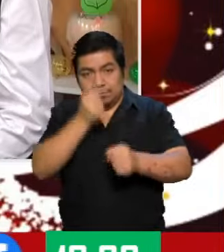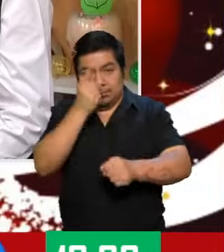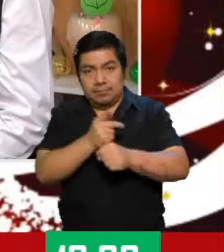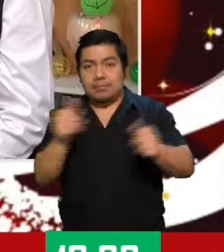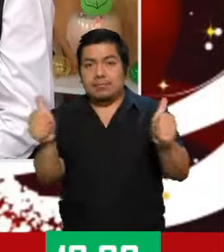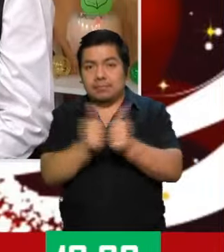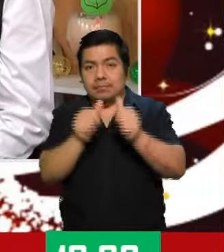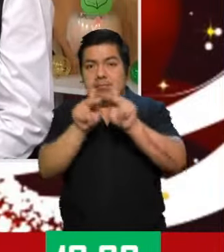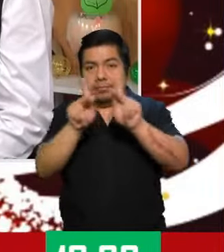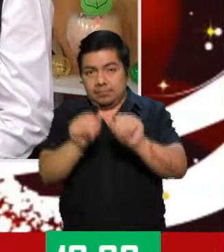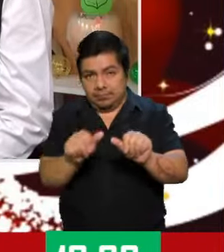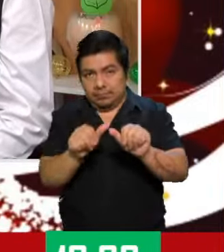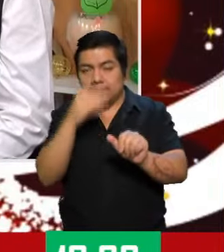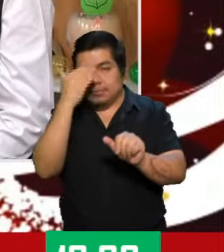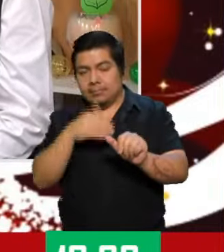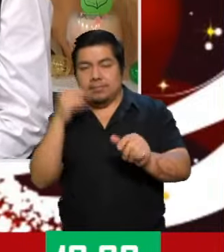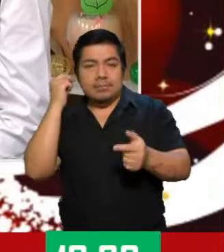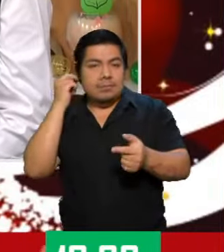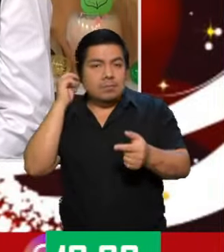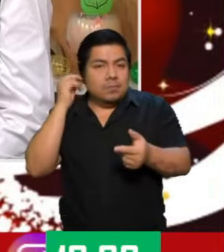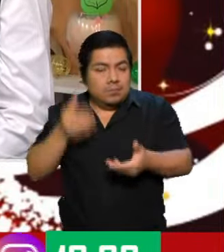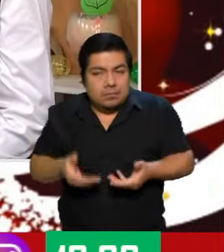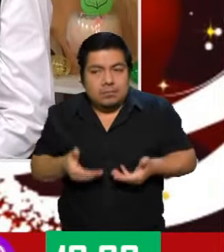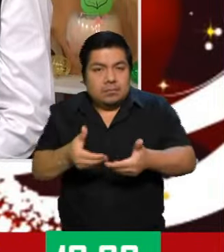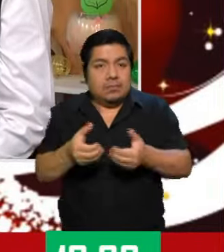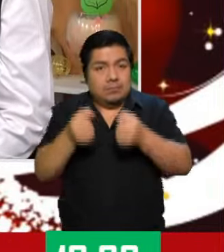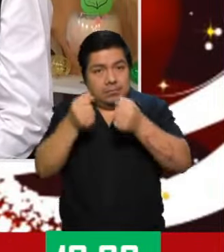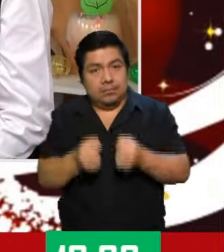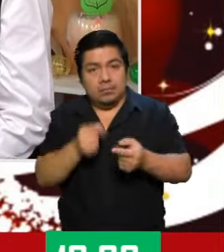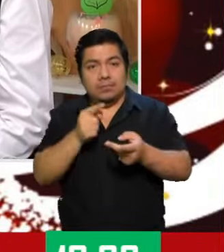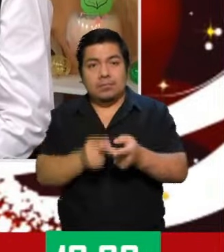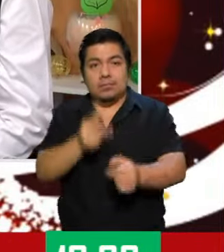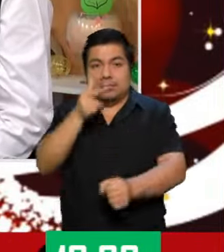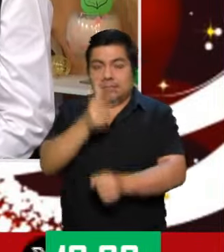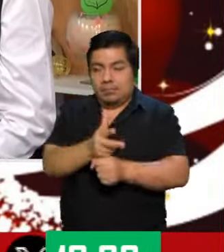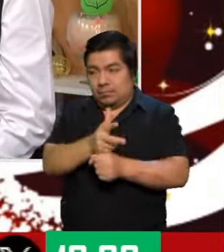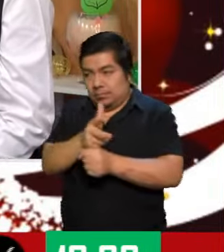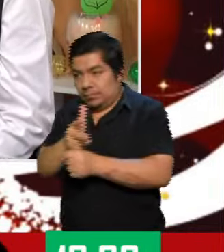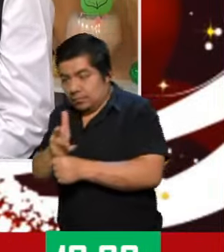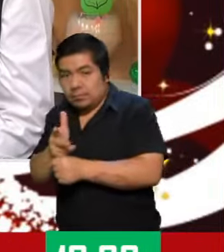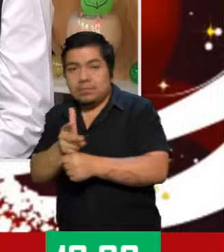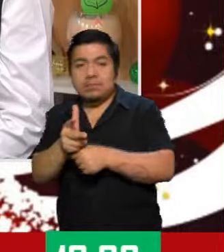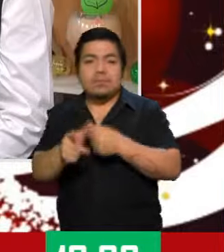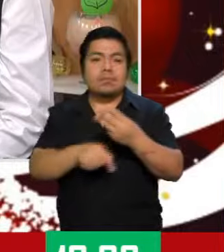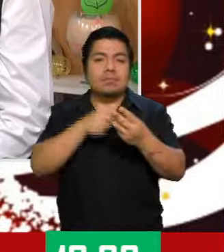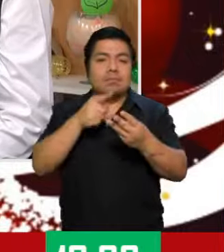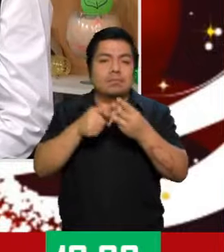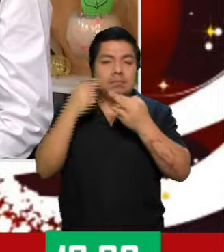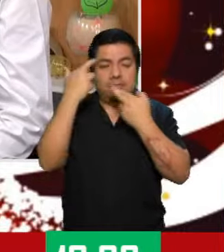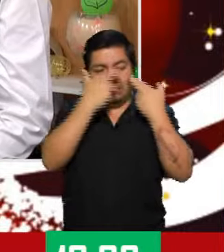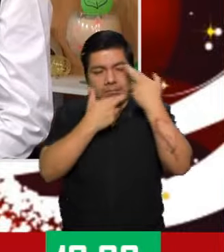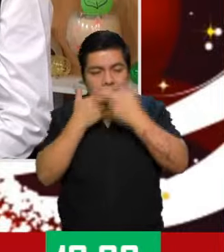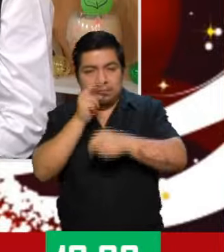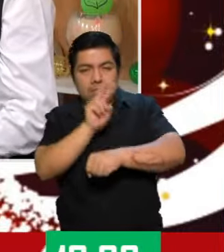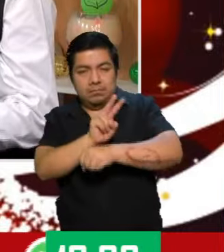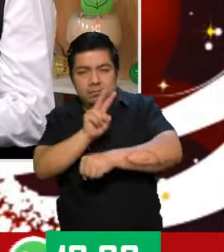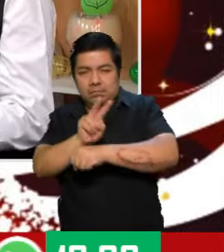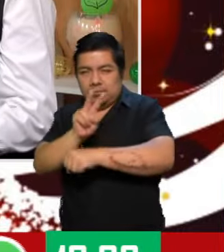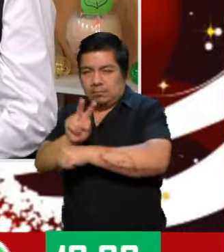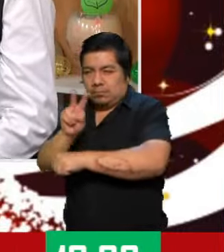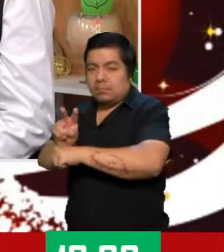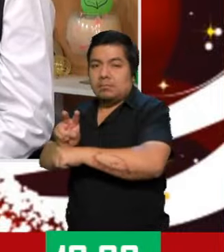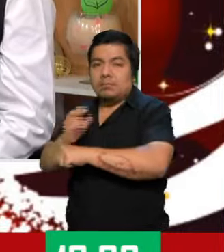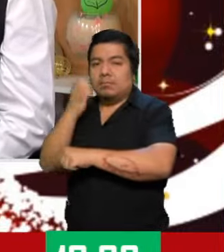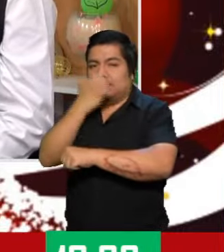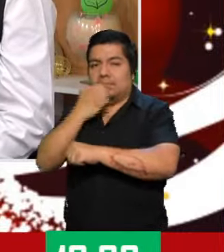en paz, que va a incluir senderos seguros, va a incluir trabajo cámaras de la policía, cámaras, monitores escolares a la salida. Esto dedicado